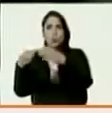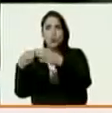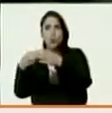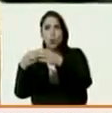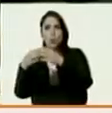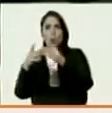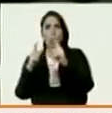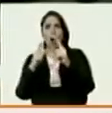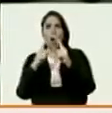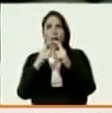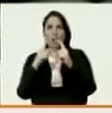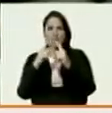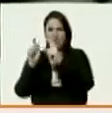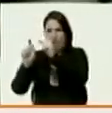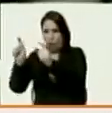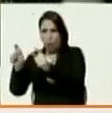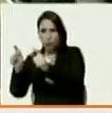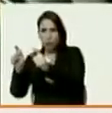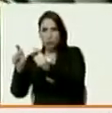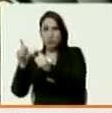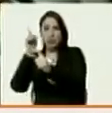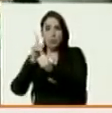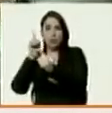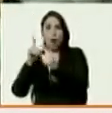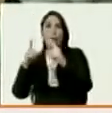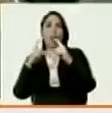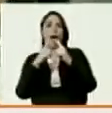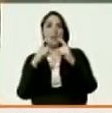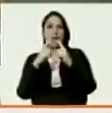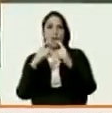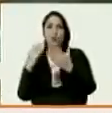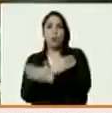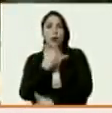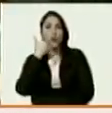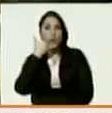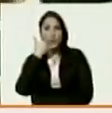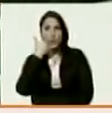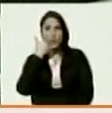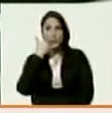estaban, de diputados adecos, y le robaron el teléfono.